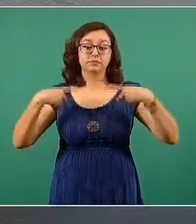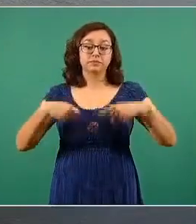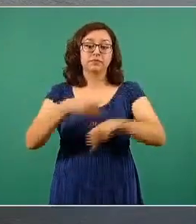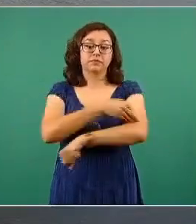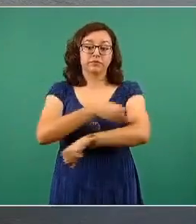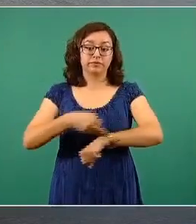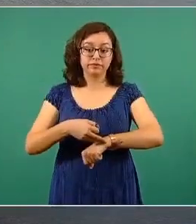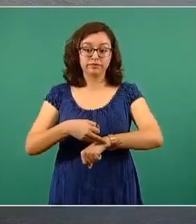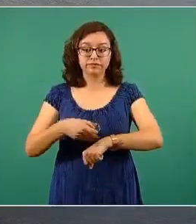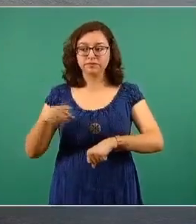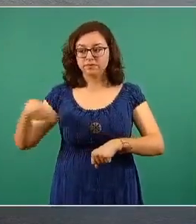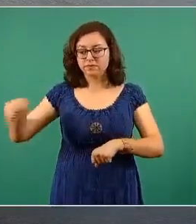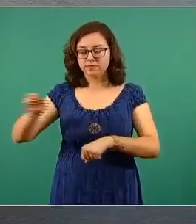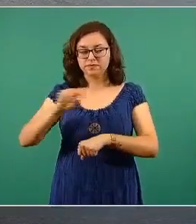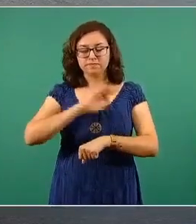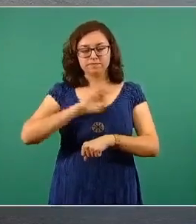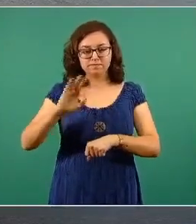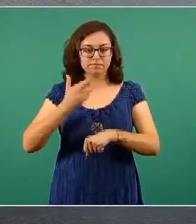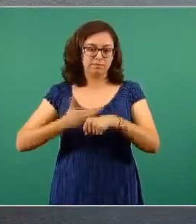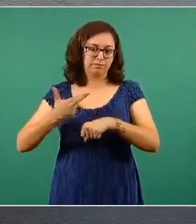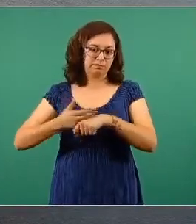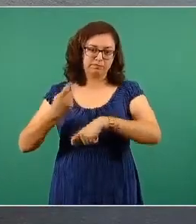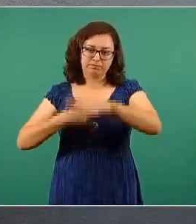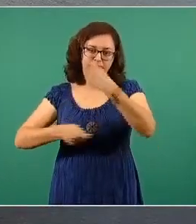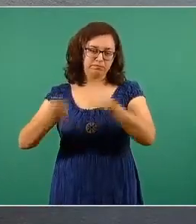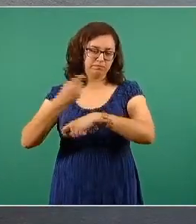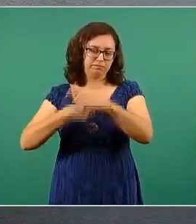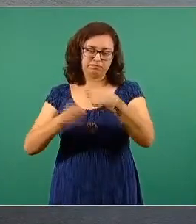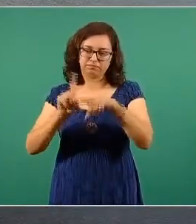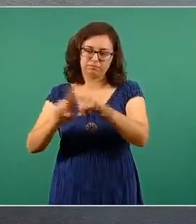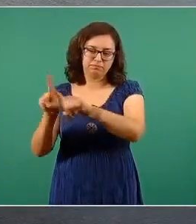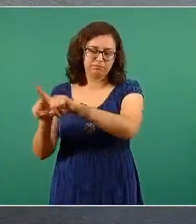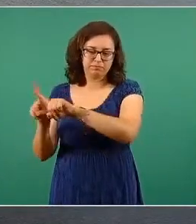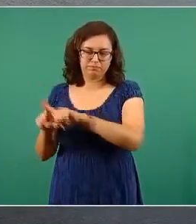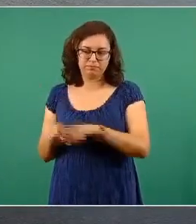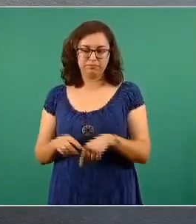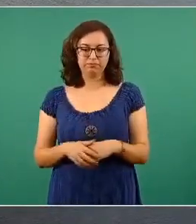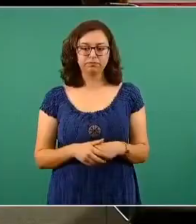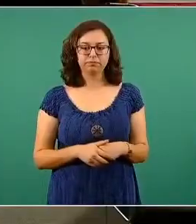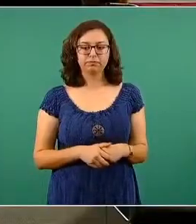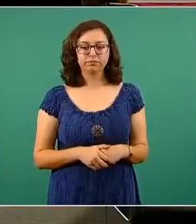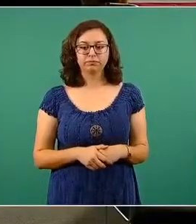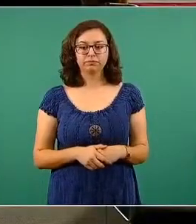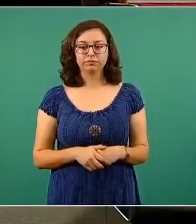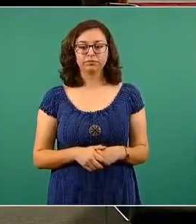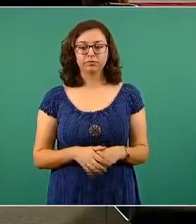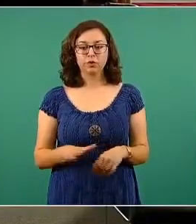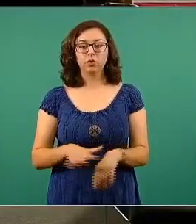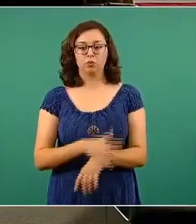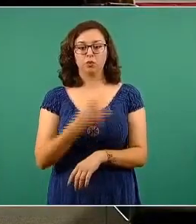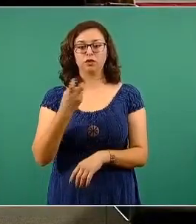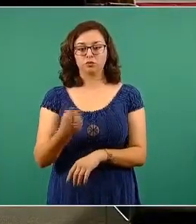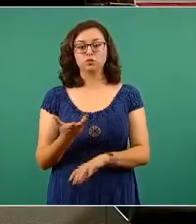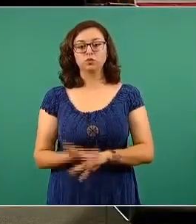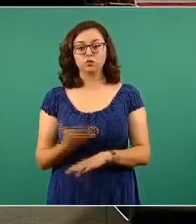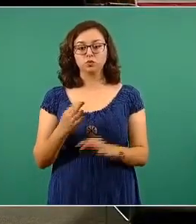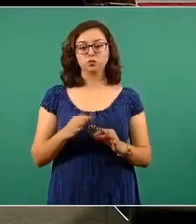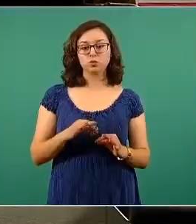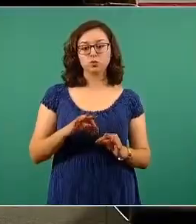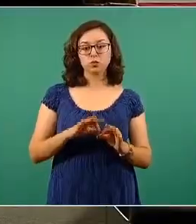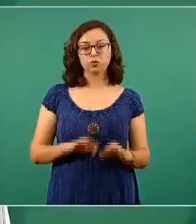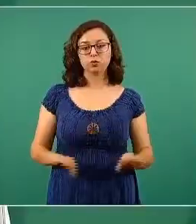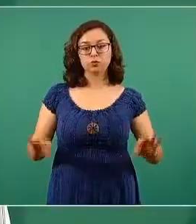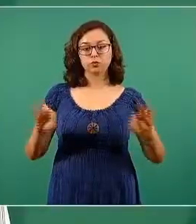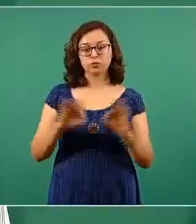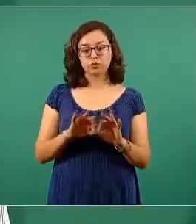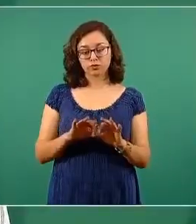caso, llevar a cabo diferentes disposiciones legales también para efectos de la persona que falleció. Por eso la importancia de este documento.